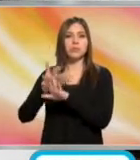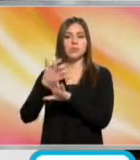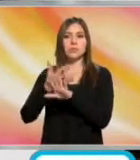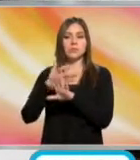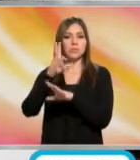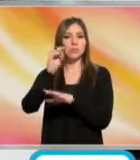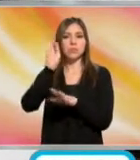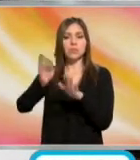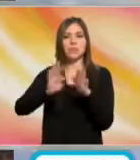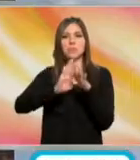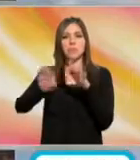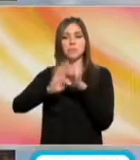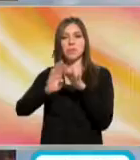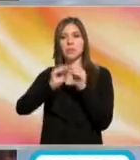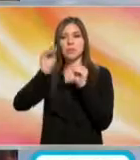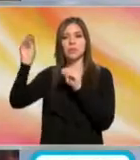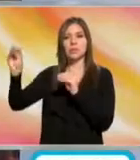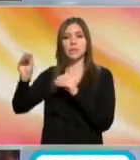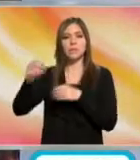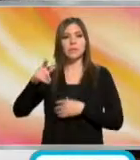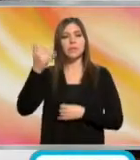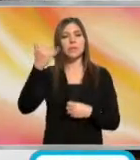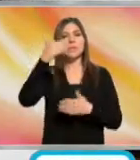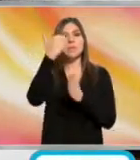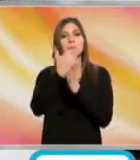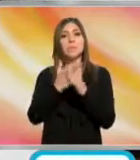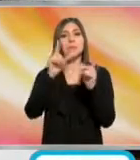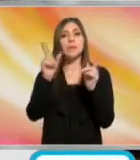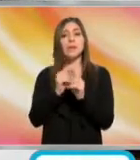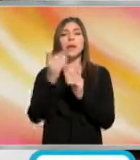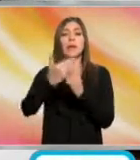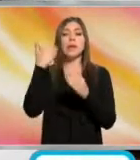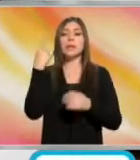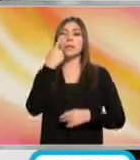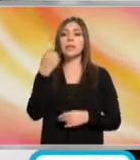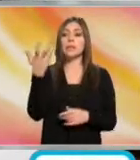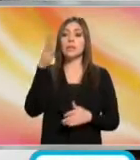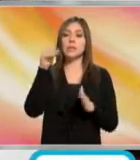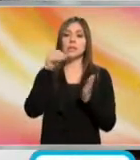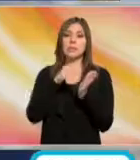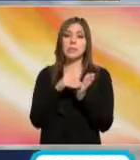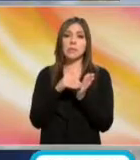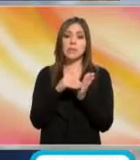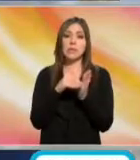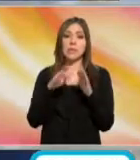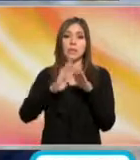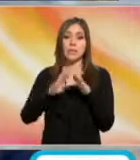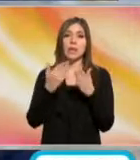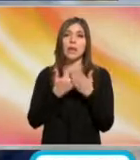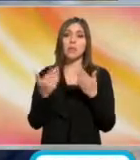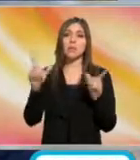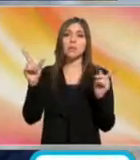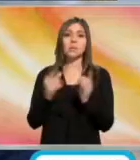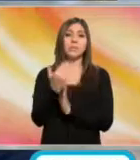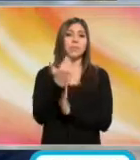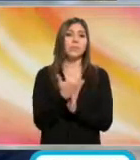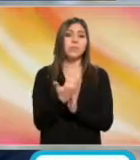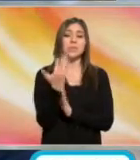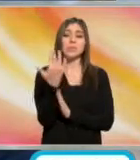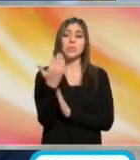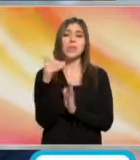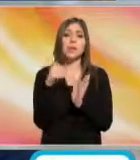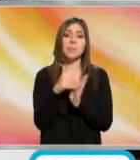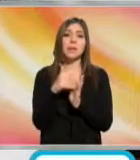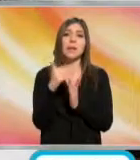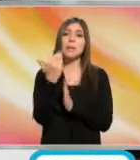recibe Estados Unidos al año. Era de 110,000, de 110,000, ¿no? Ahora 50. ¿no? 50,000. O sea, es muchísimo.